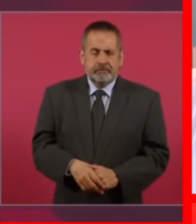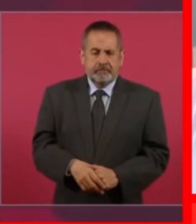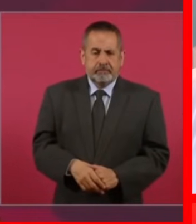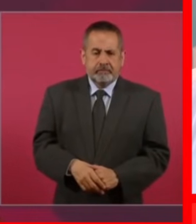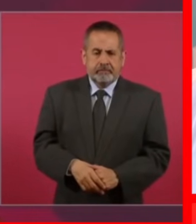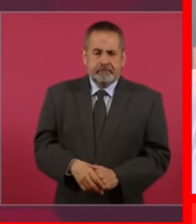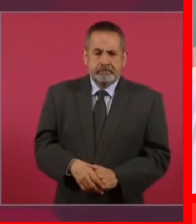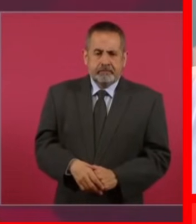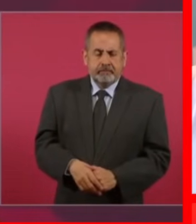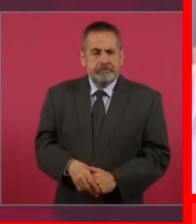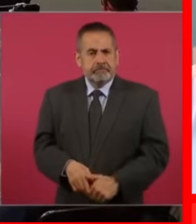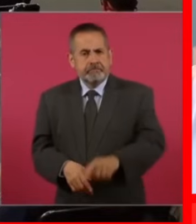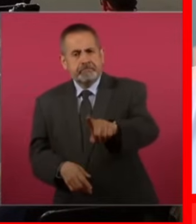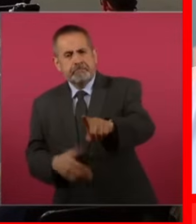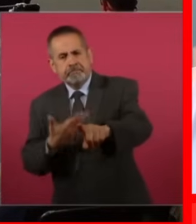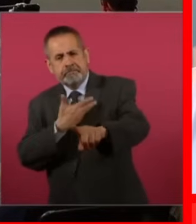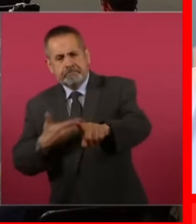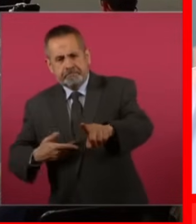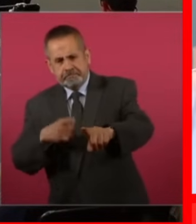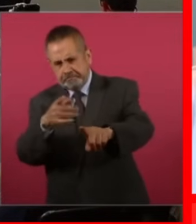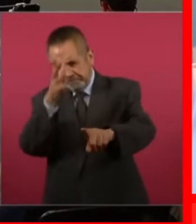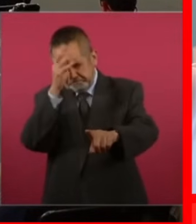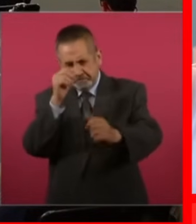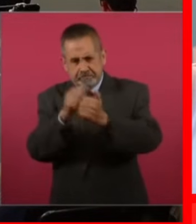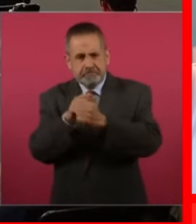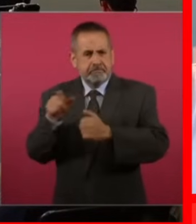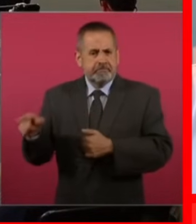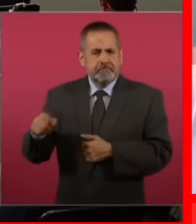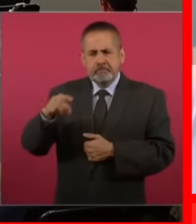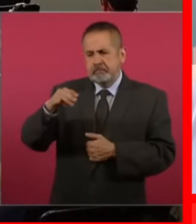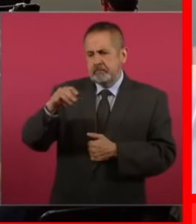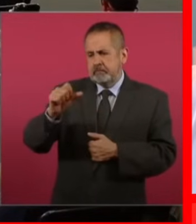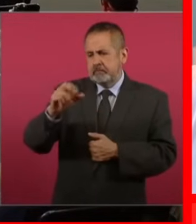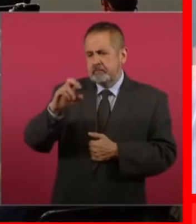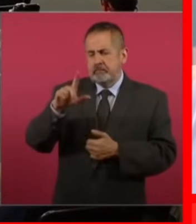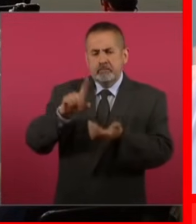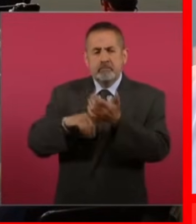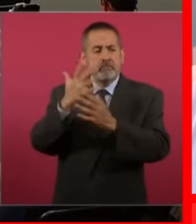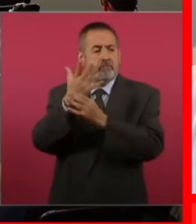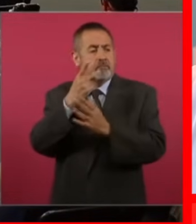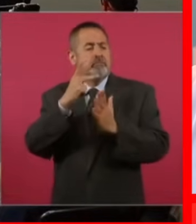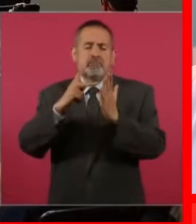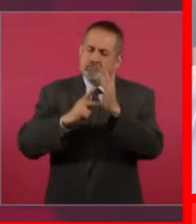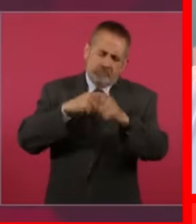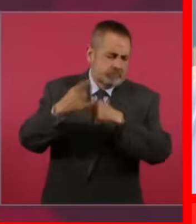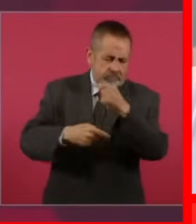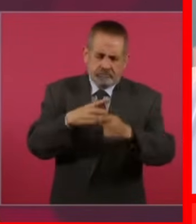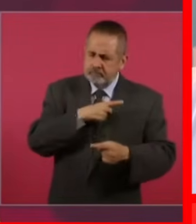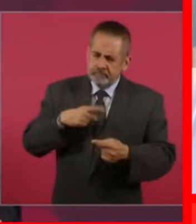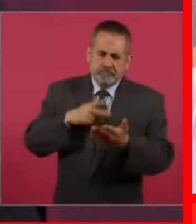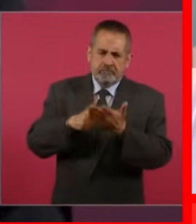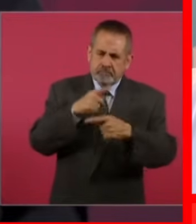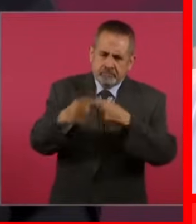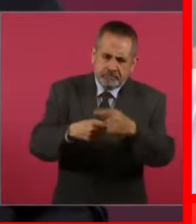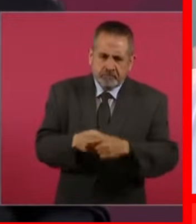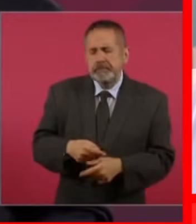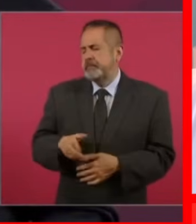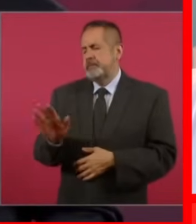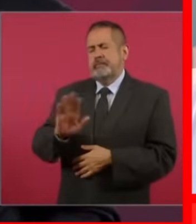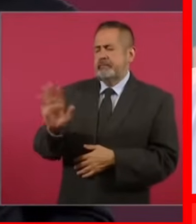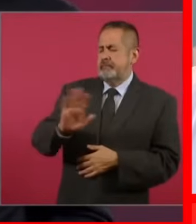Presidente, ¿está de acuerdo con la postura de Marcelo Ebrard con que se reponga el proceso? No, ¿pero? No estoy de acuerdo,